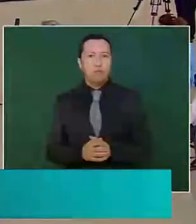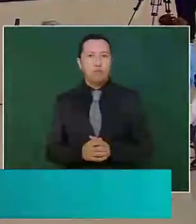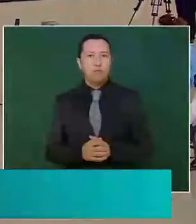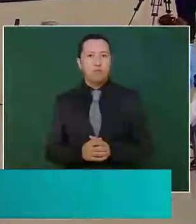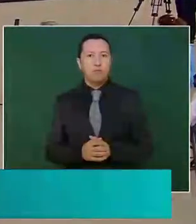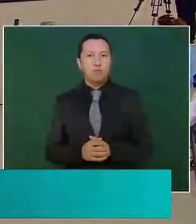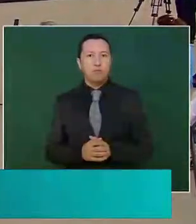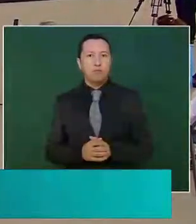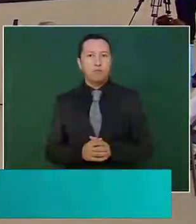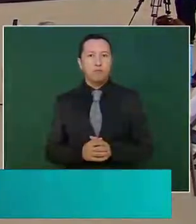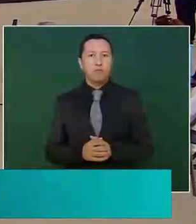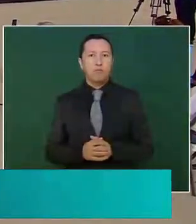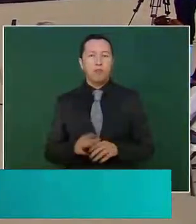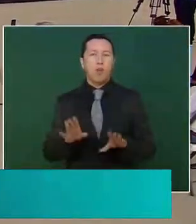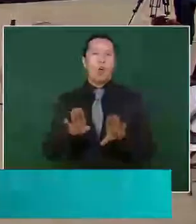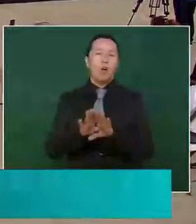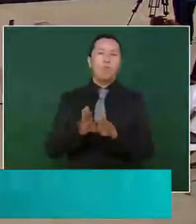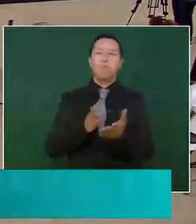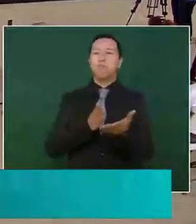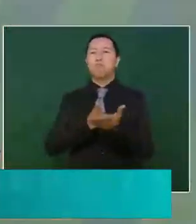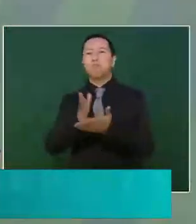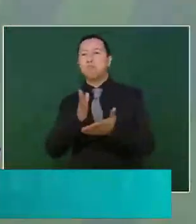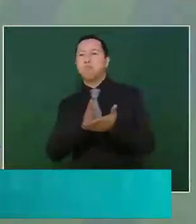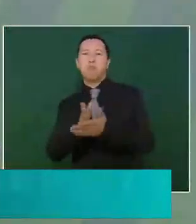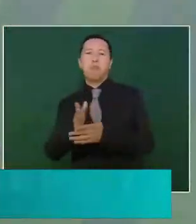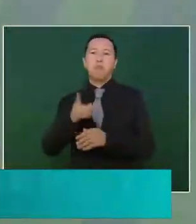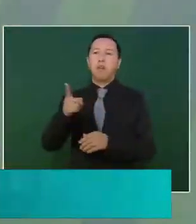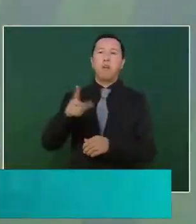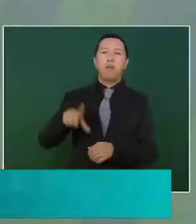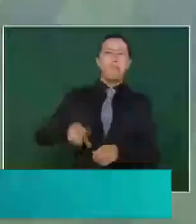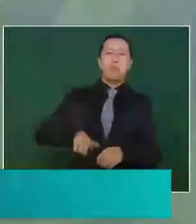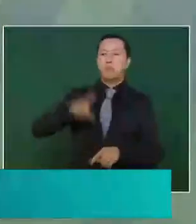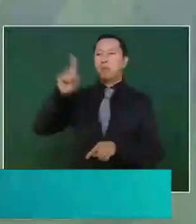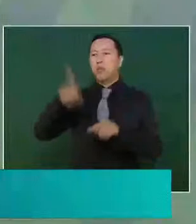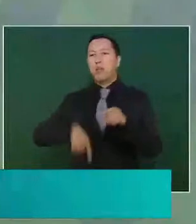quitar gobiernos en América Latina